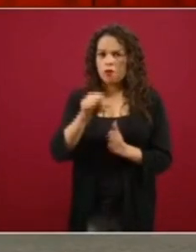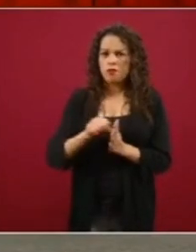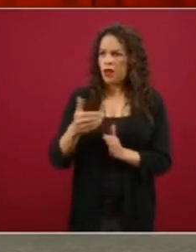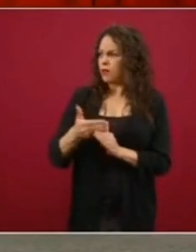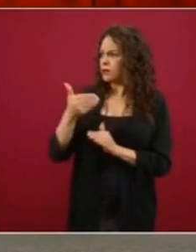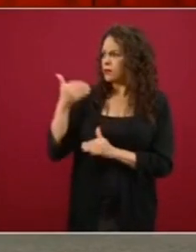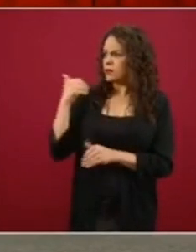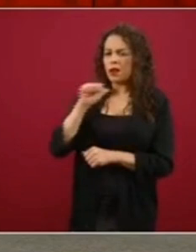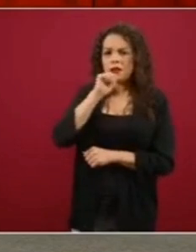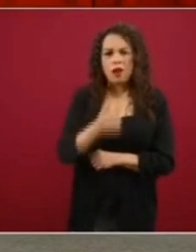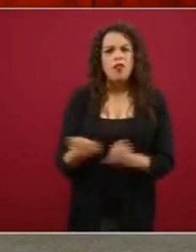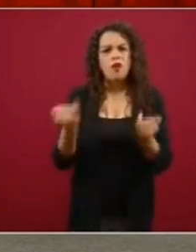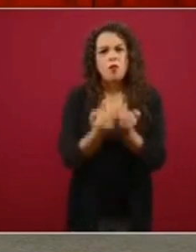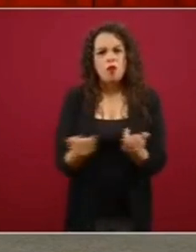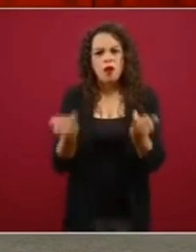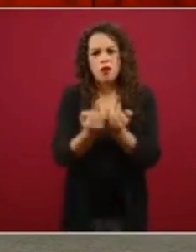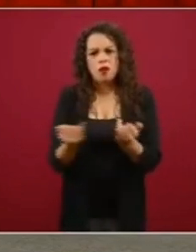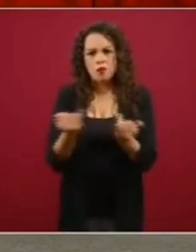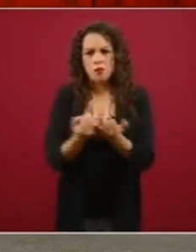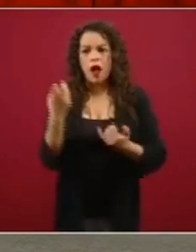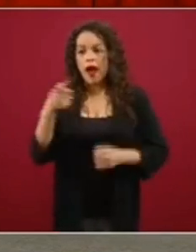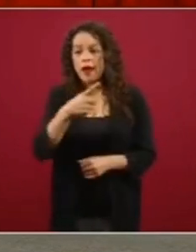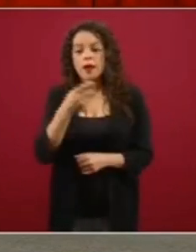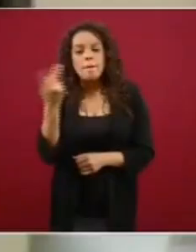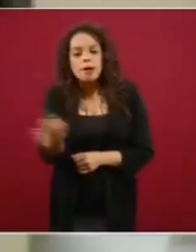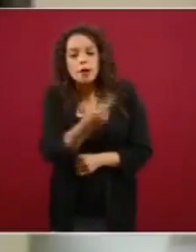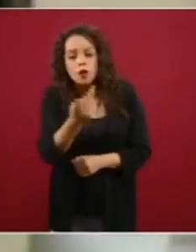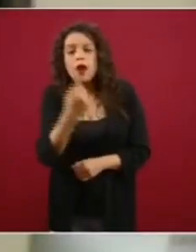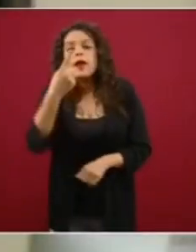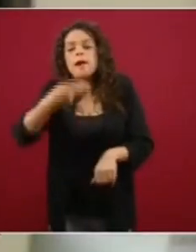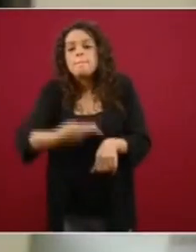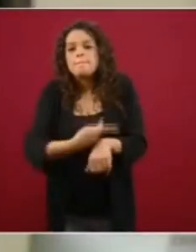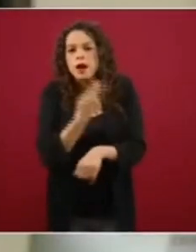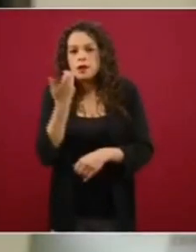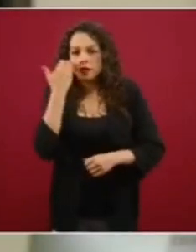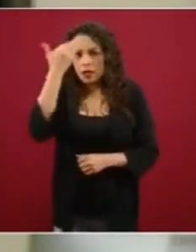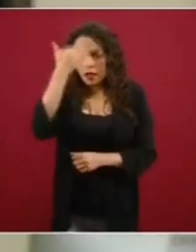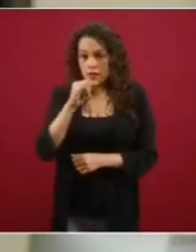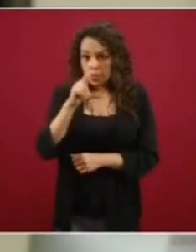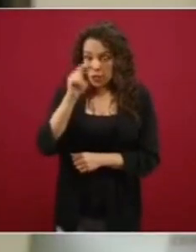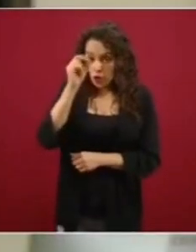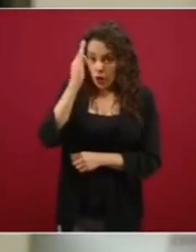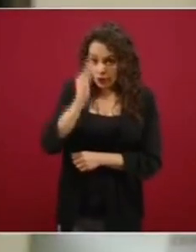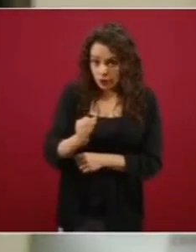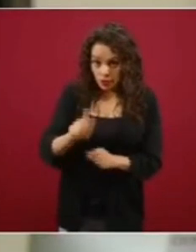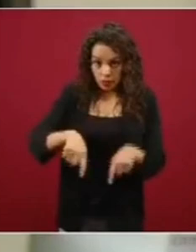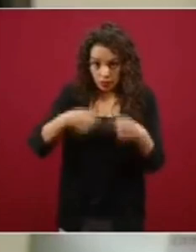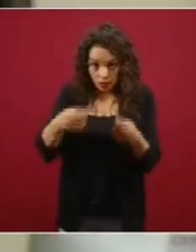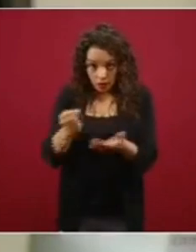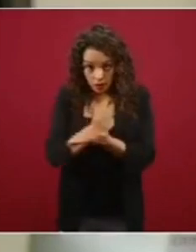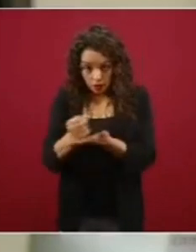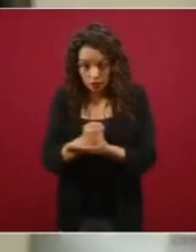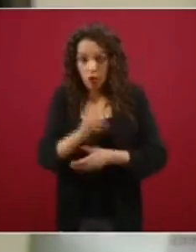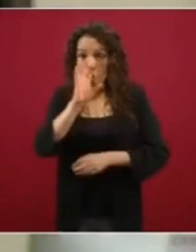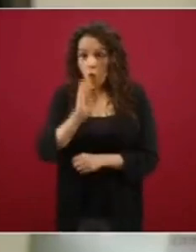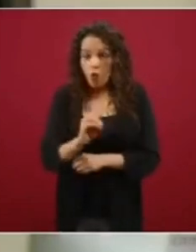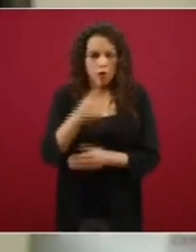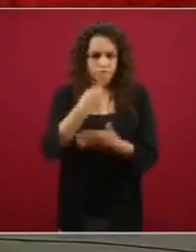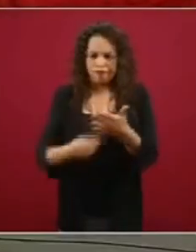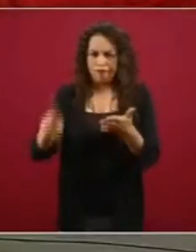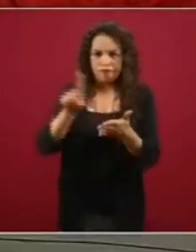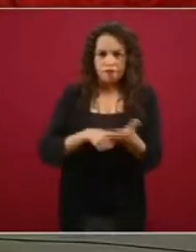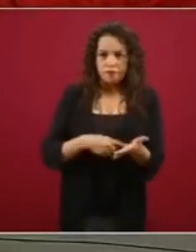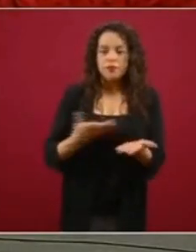que están preguntando es de que, qué es lo que está sucediendo, si se los van a aceptar o van a quedar ya